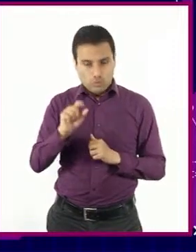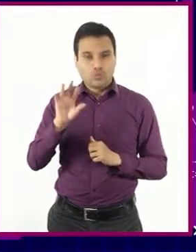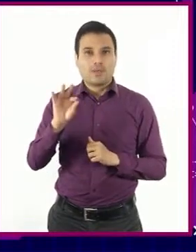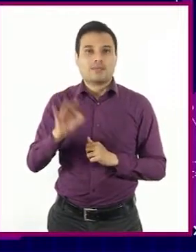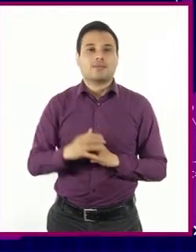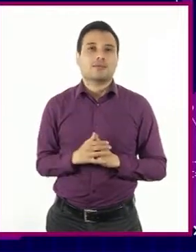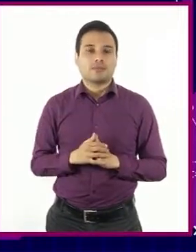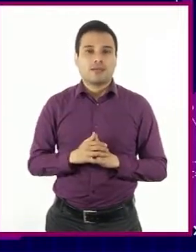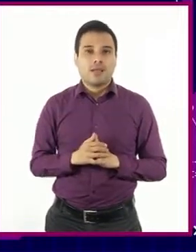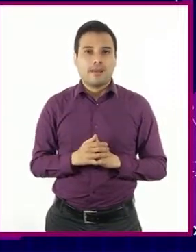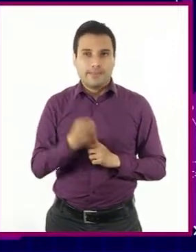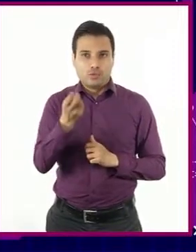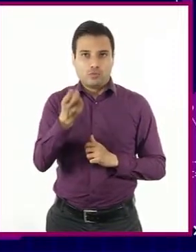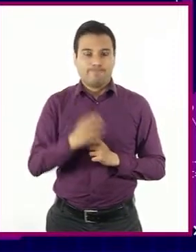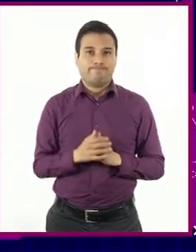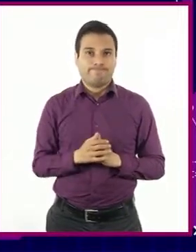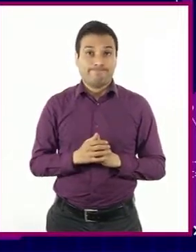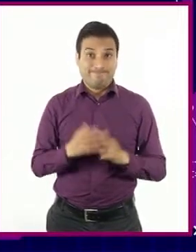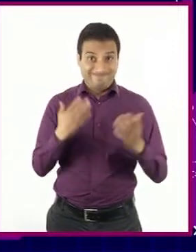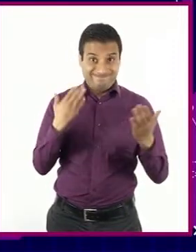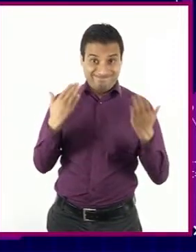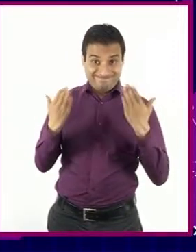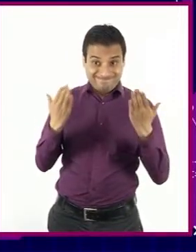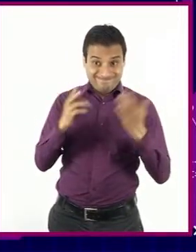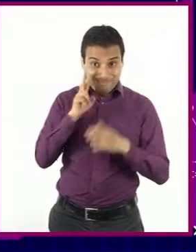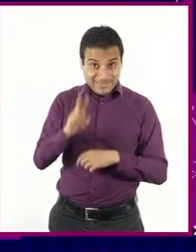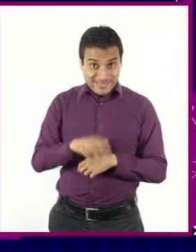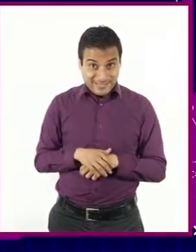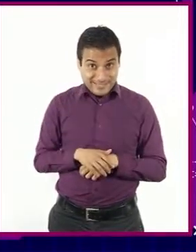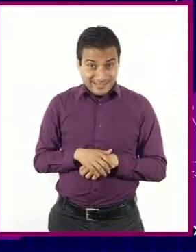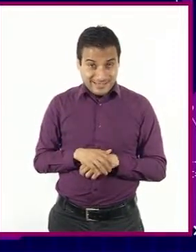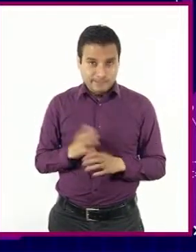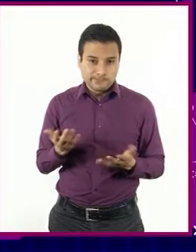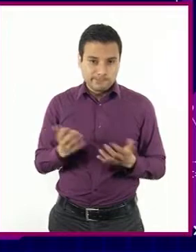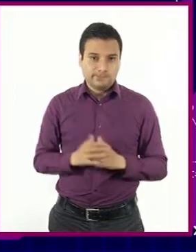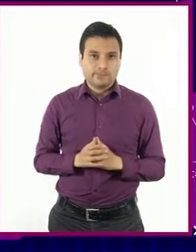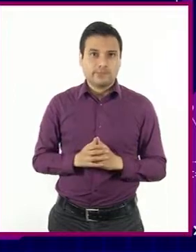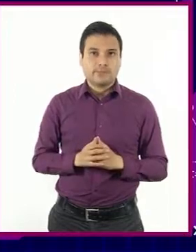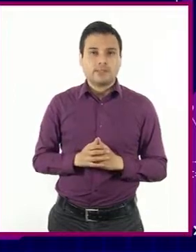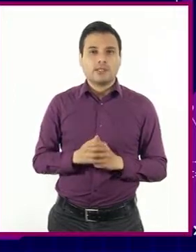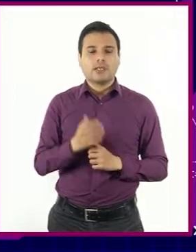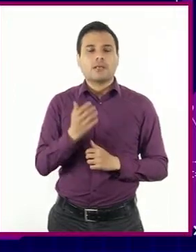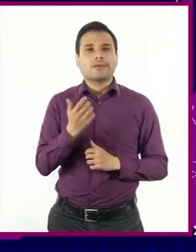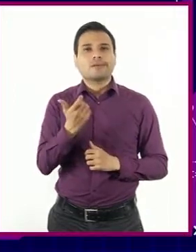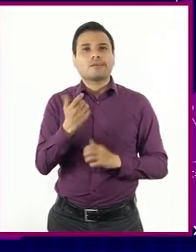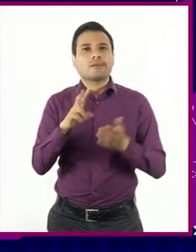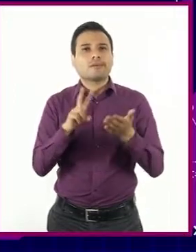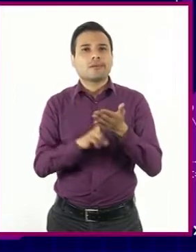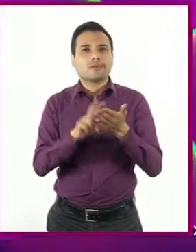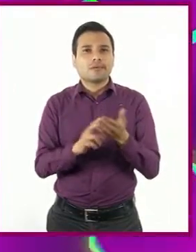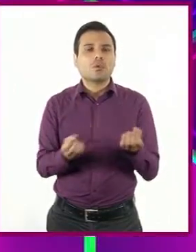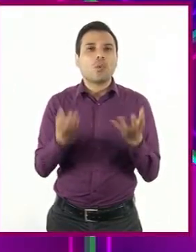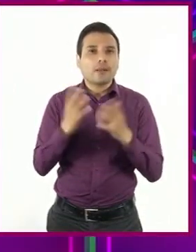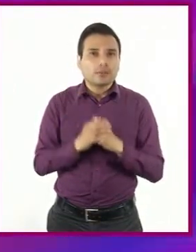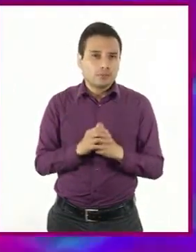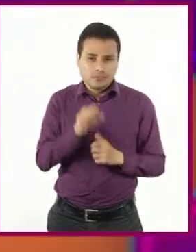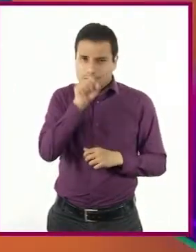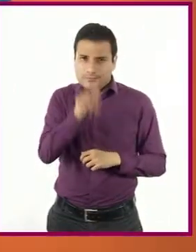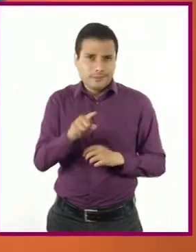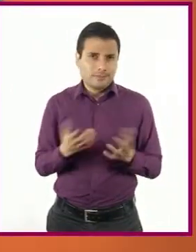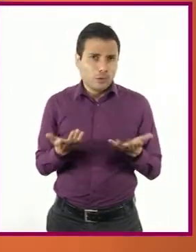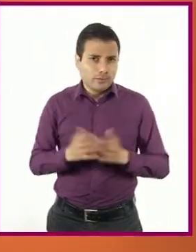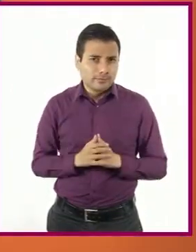974.40. Así, al comparar, se puede observar que en ambos casos el precio final que se paga es el mismo.